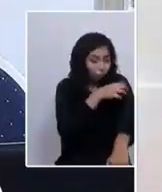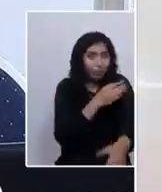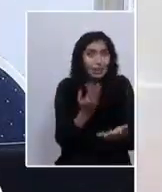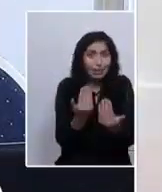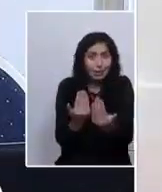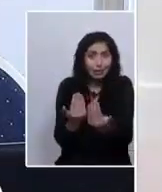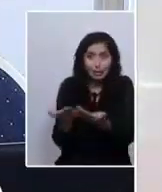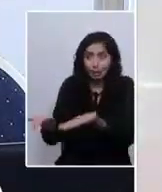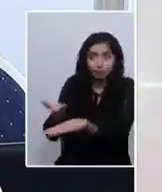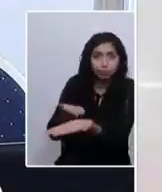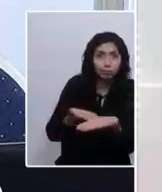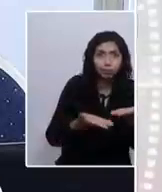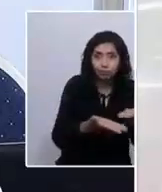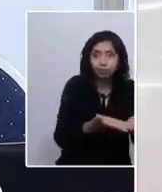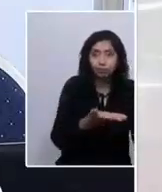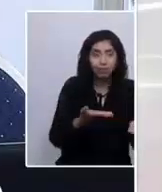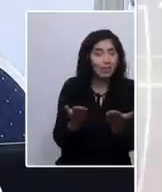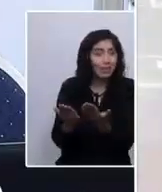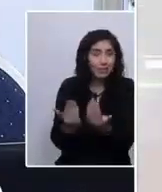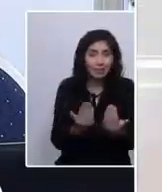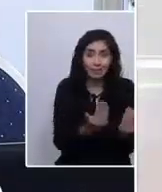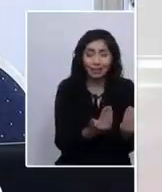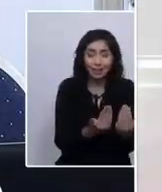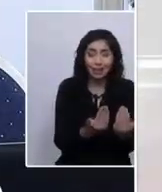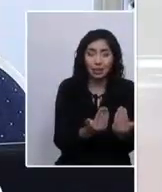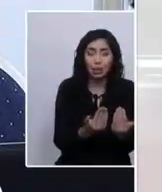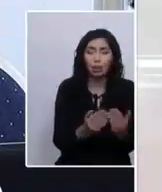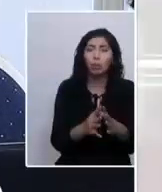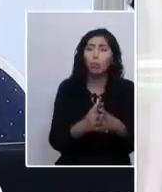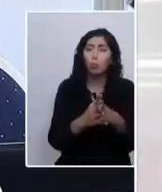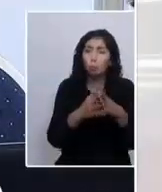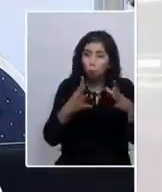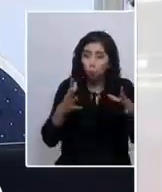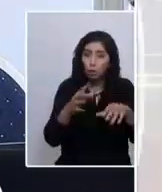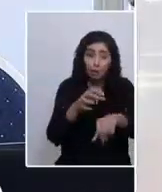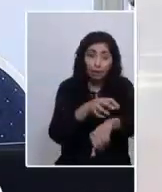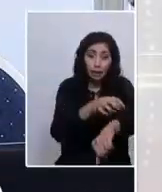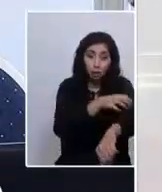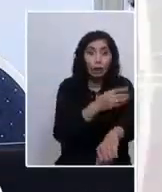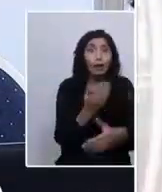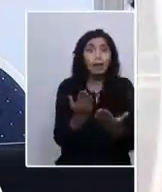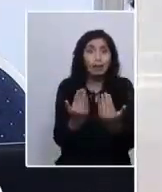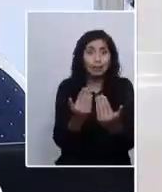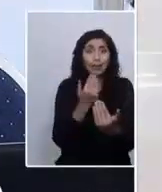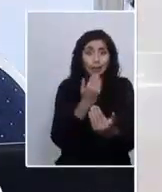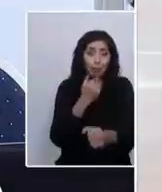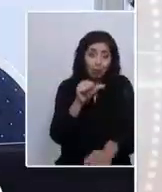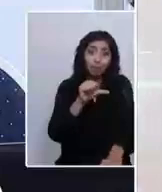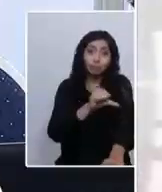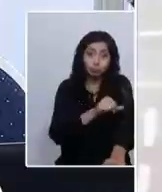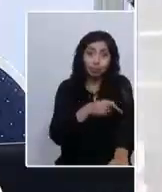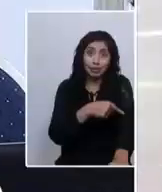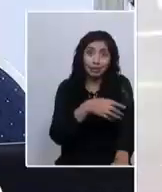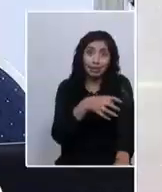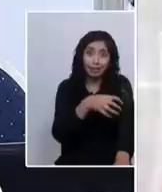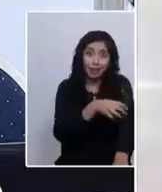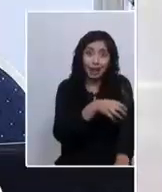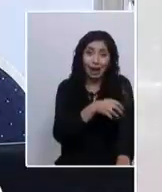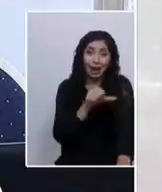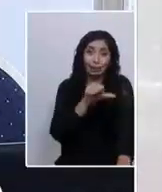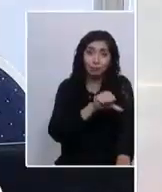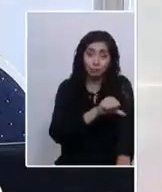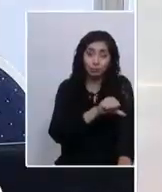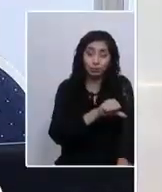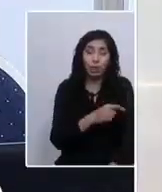hecho por parte de distintos colectivos. Eso no significa que los convencionales no tengan cuestionamientos o no quieran corregir cosas. Lo que piensan ellos es que en la votación en